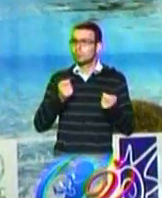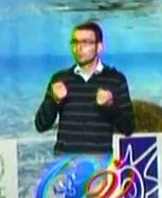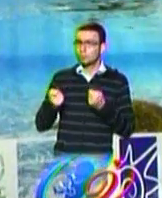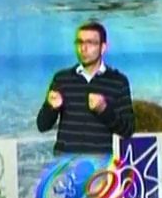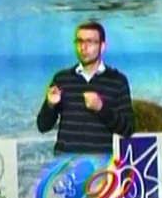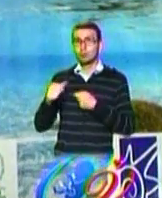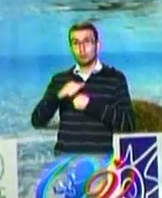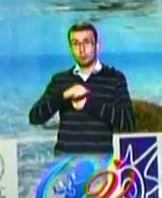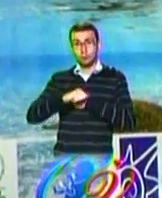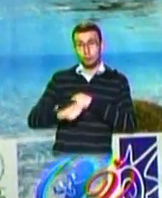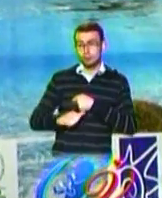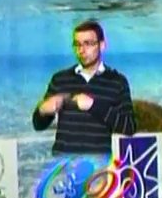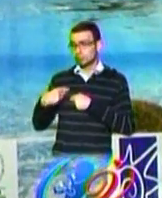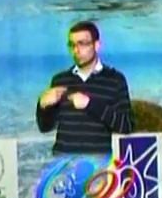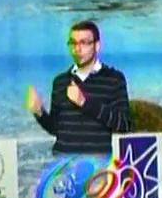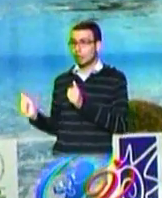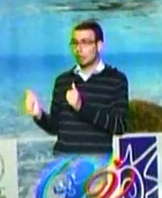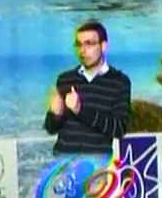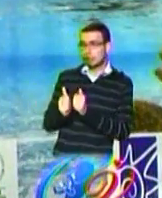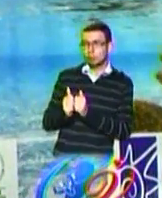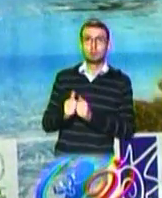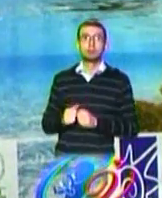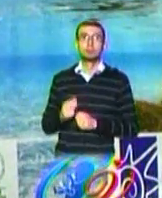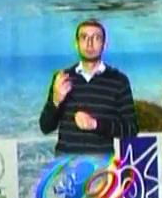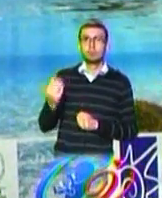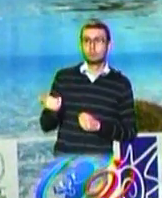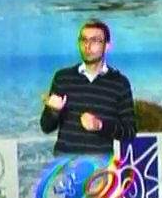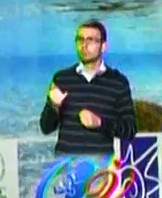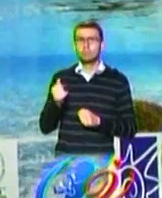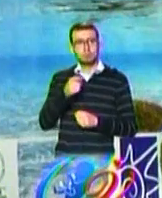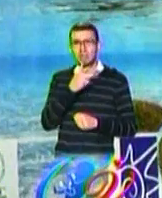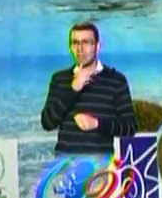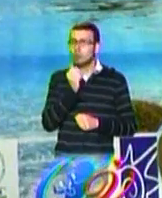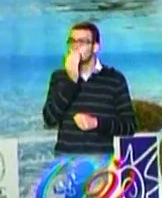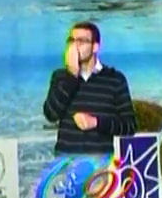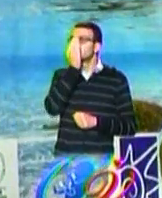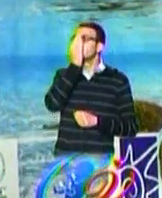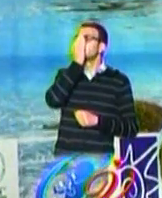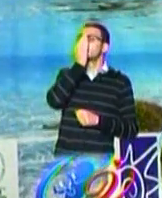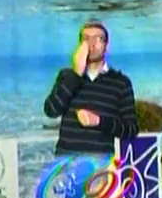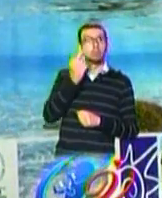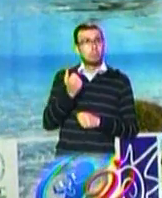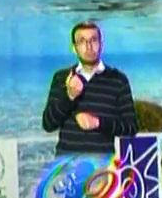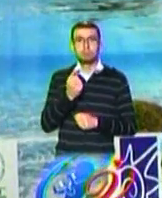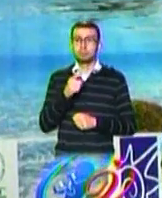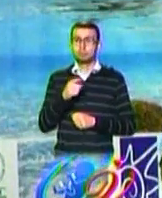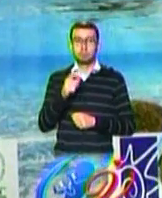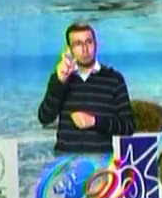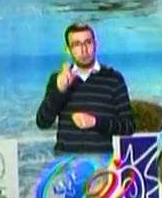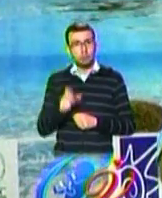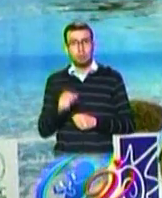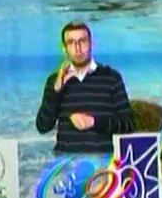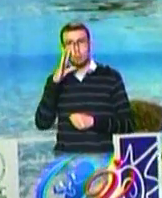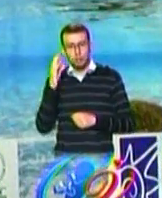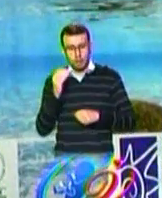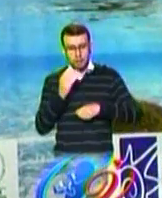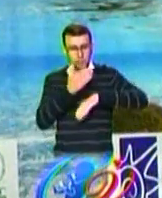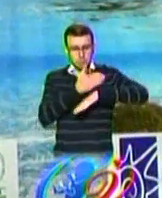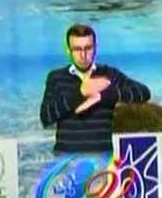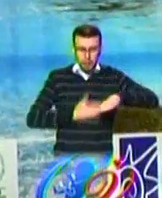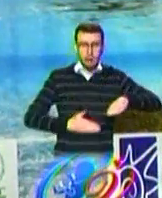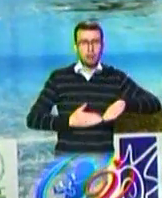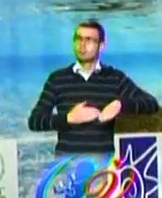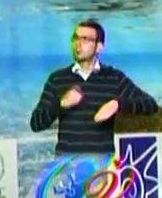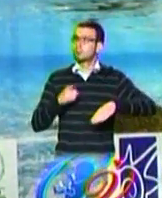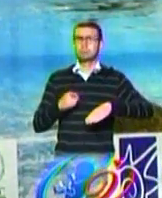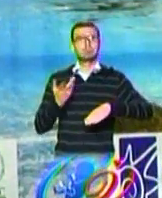entraba como ayudante y yo no vi máquina de anestesia en el quirófano. Se le iba a amputar un pie a una señora. Entraron unos